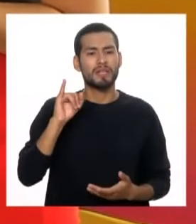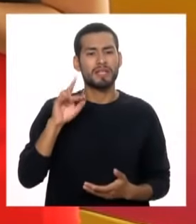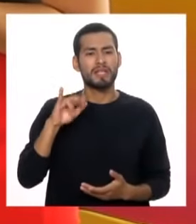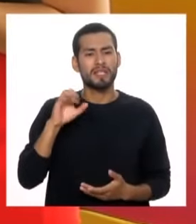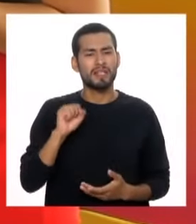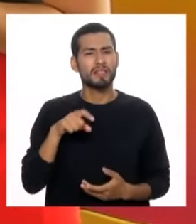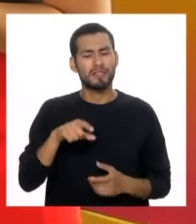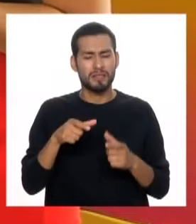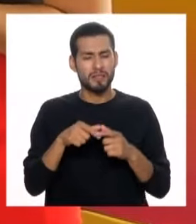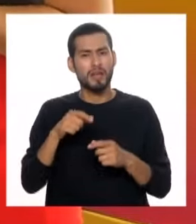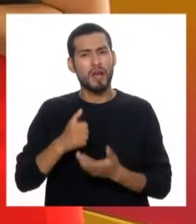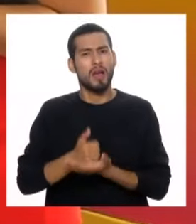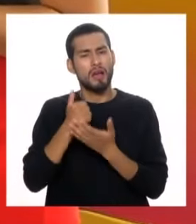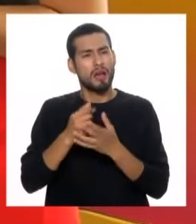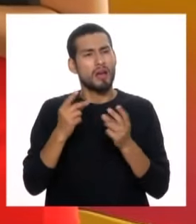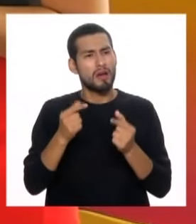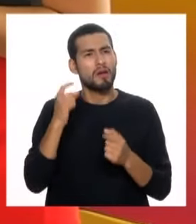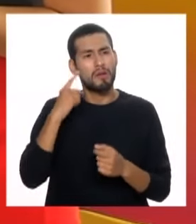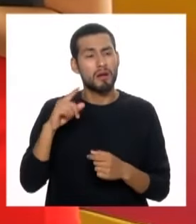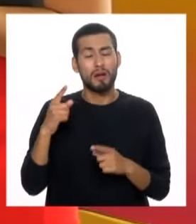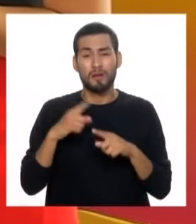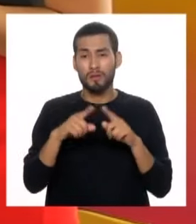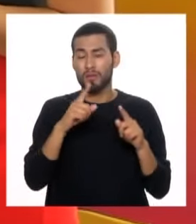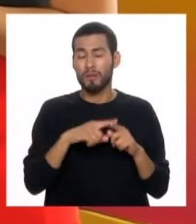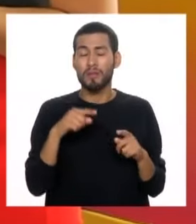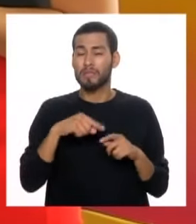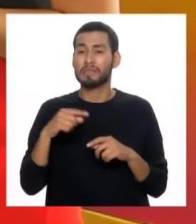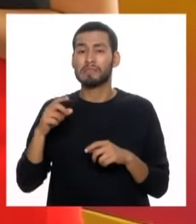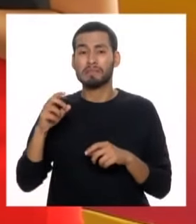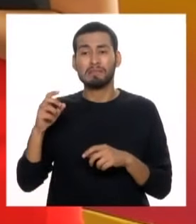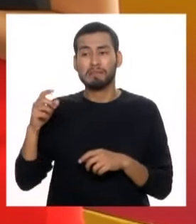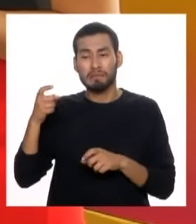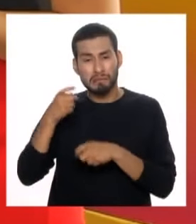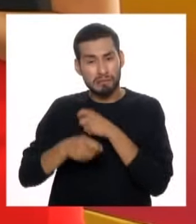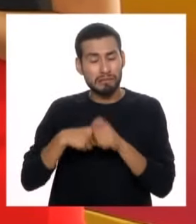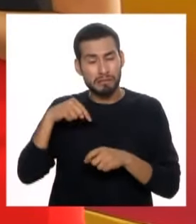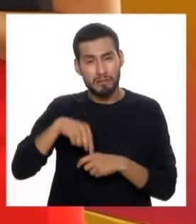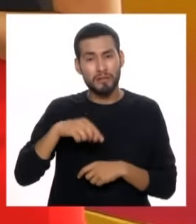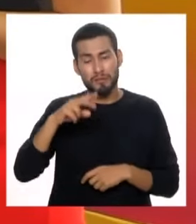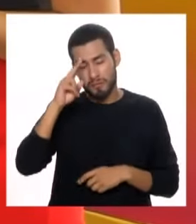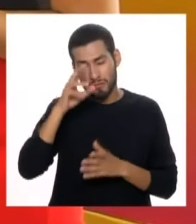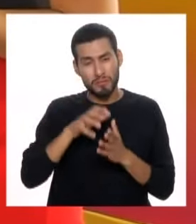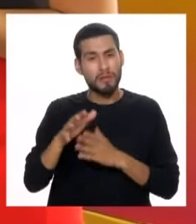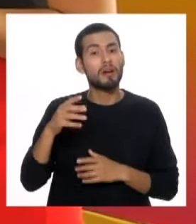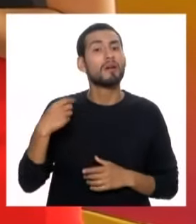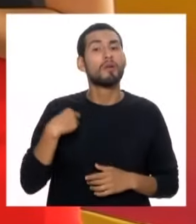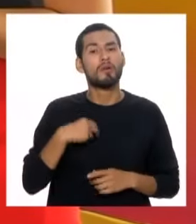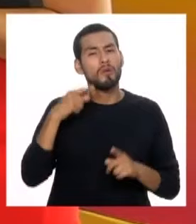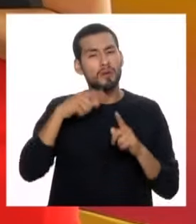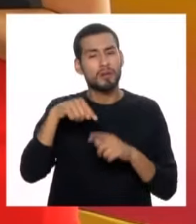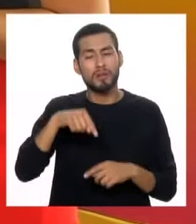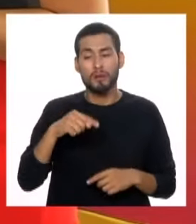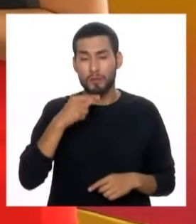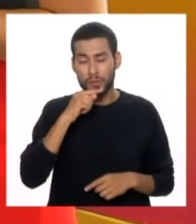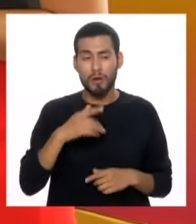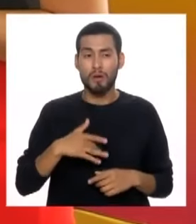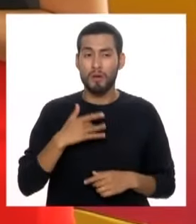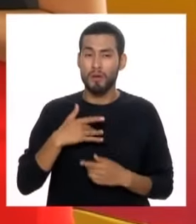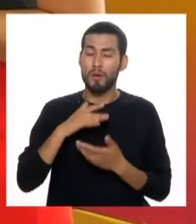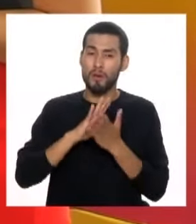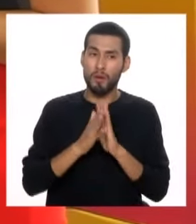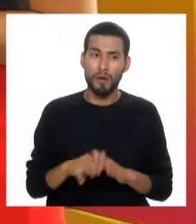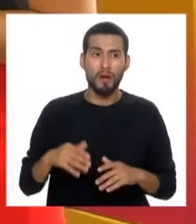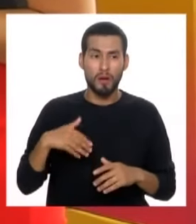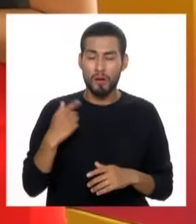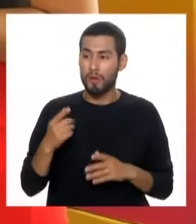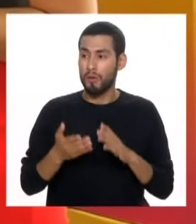un dispositivo de auxilio rápido para casos de violencia contra la mujer y nuestro propósito es hacer que ellas se sientan más seguras al momento